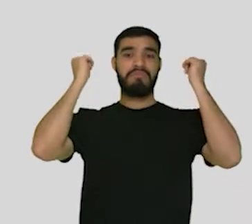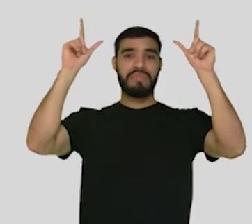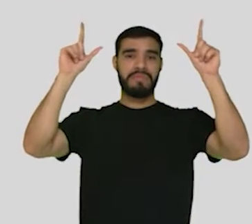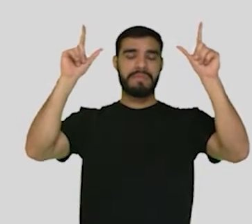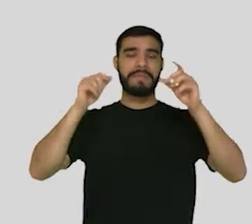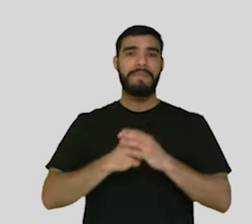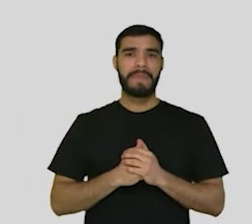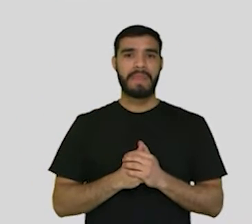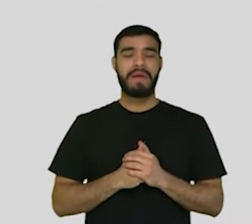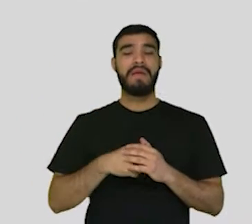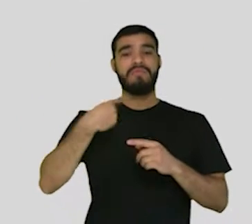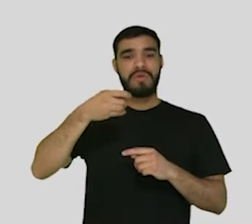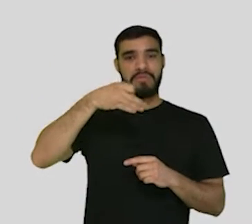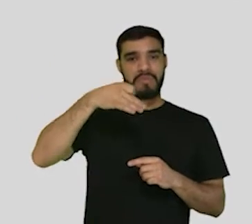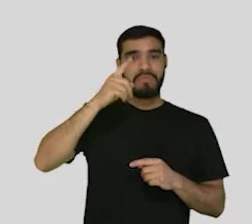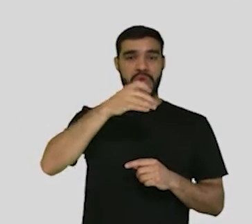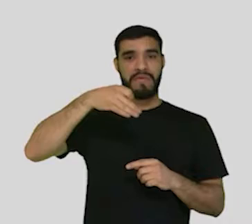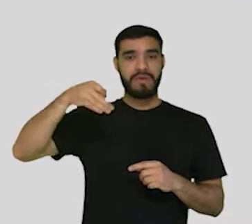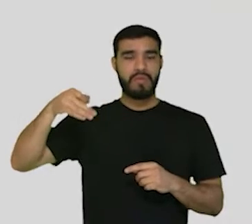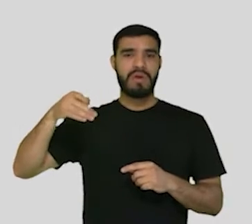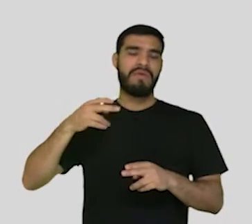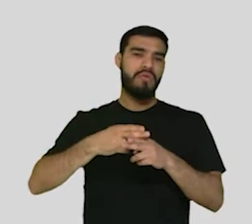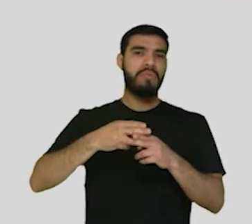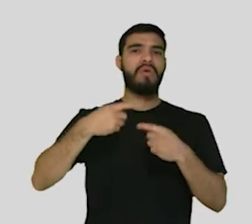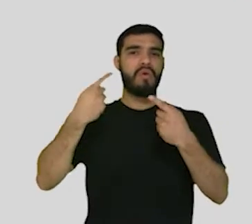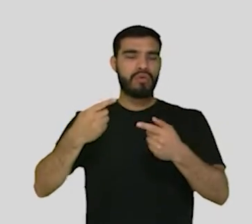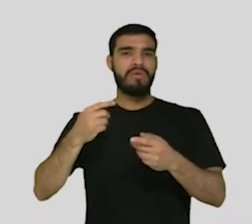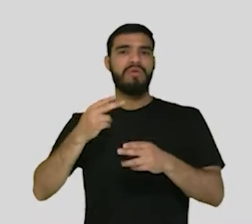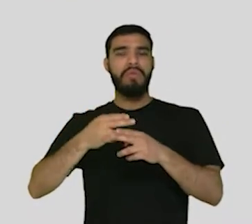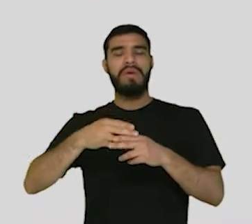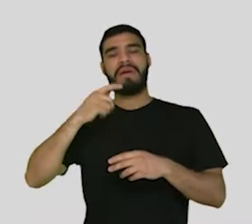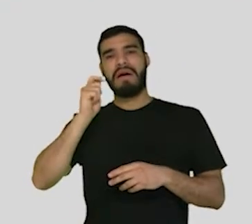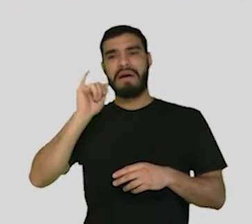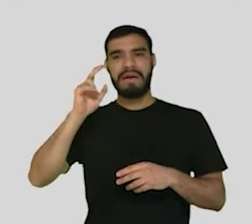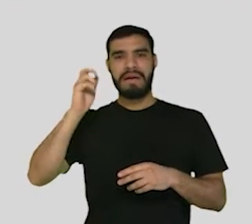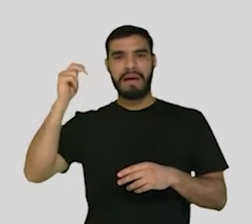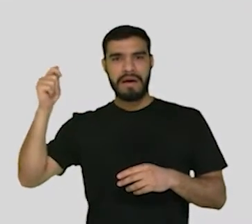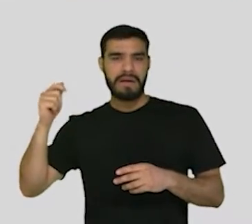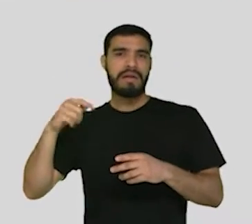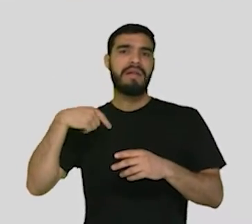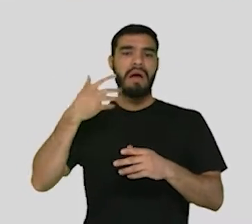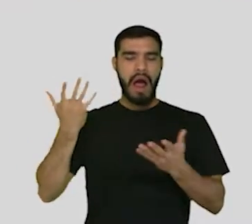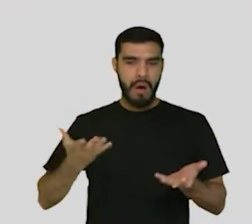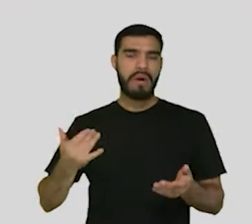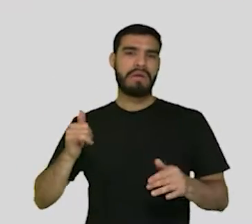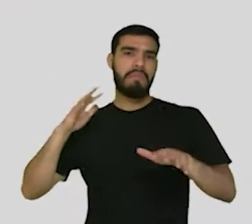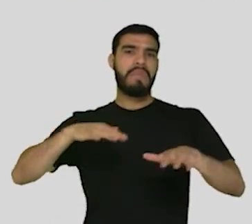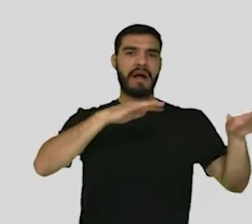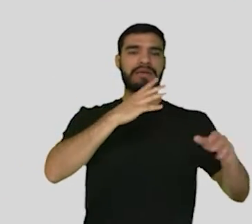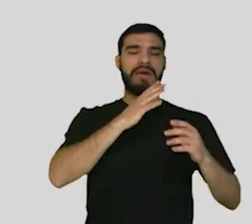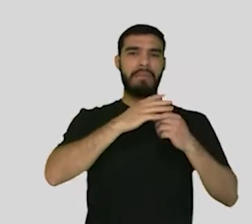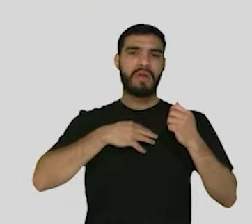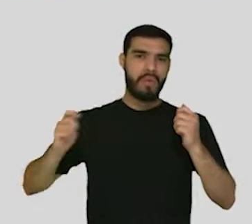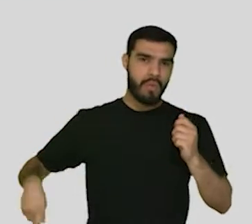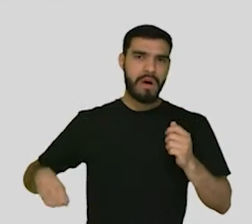po organización con personería jurídica o sejeta a tu ayepa Gal